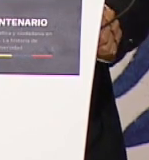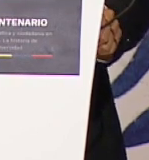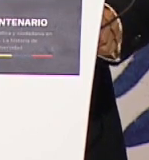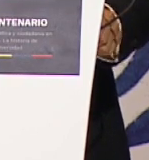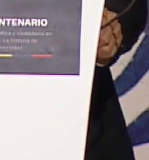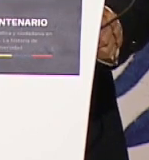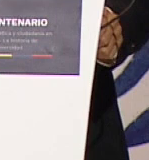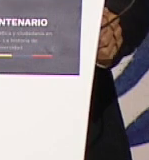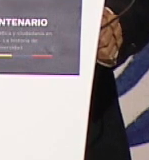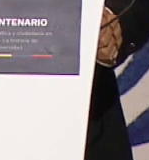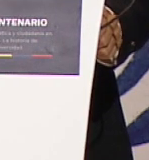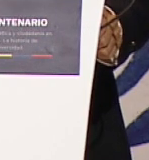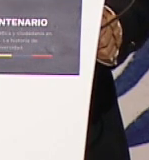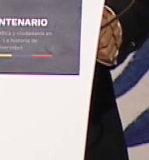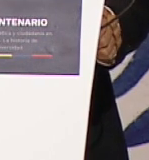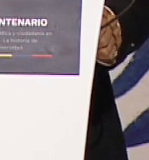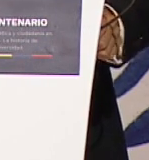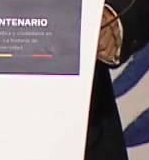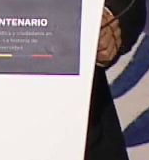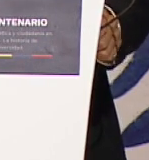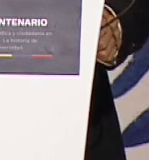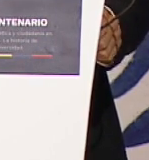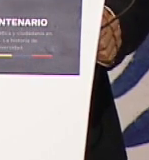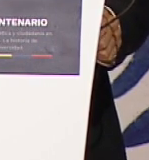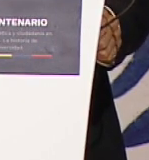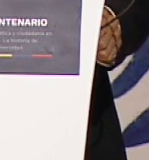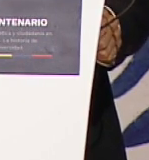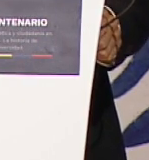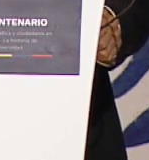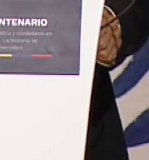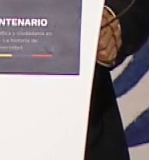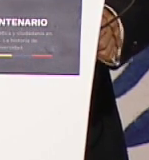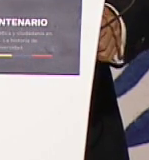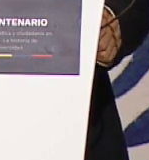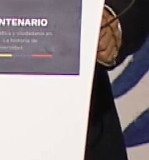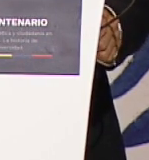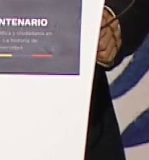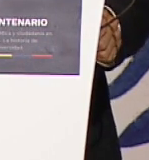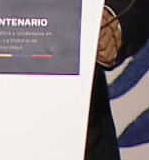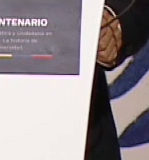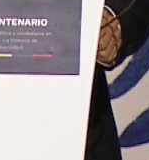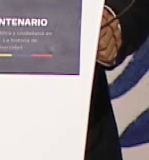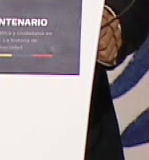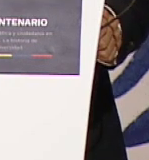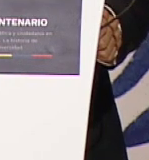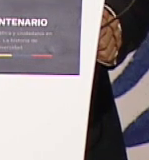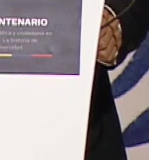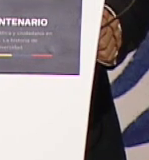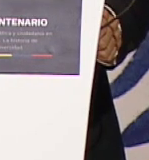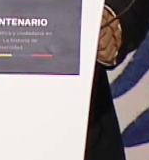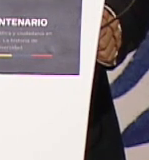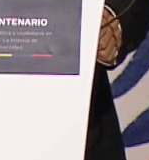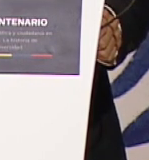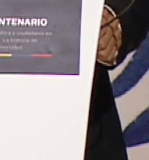no nos vamos a volver a ver, sino vamos a estar ya en los conversatorios para que compartamos esas experiencias desde